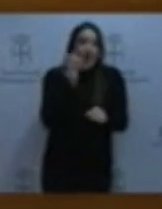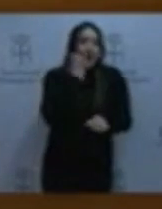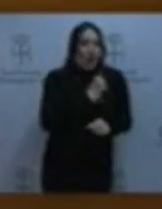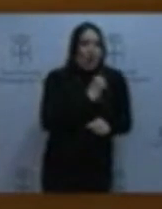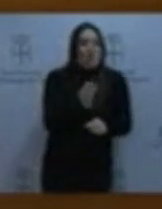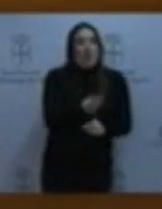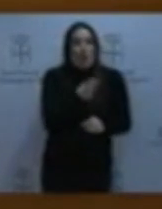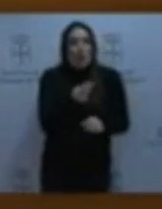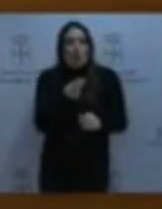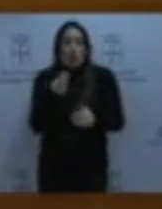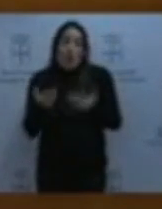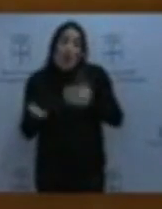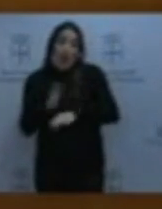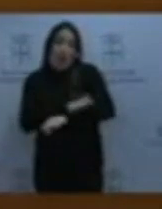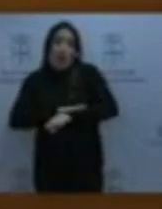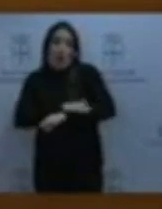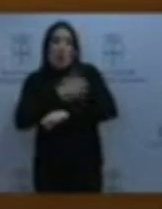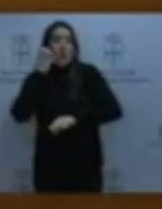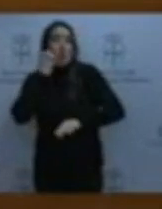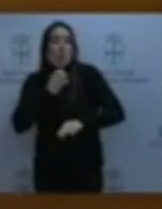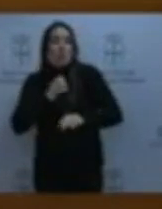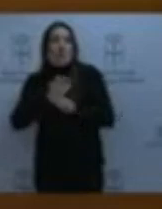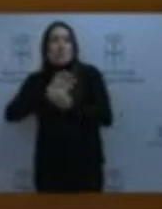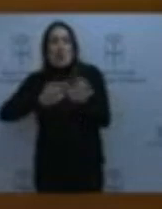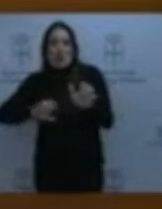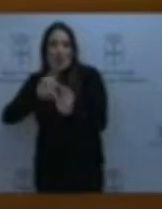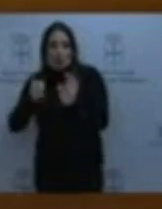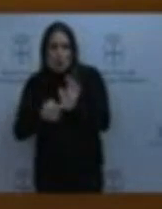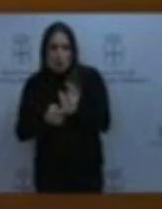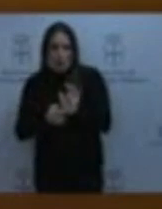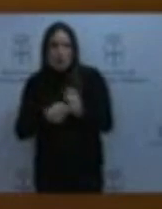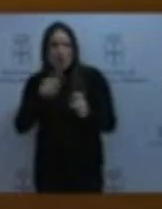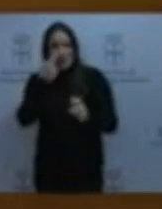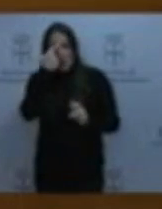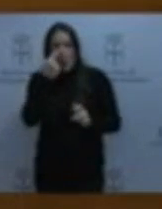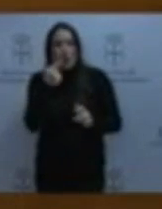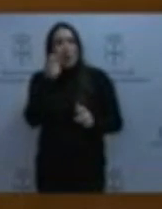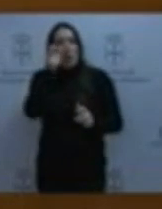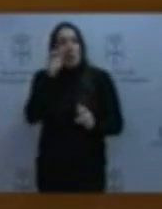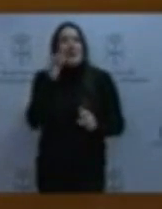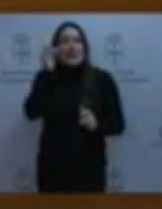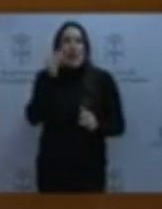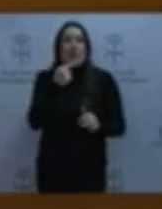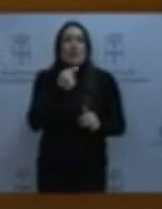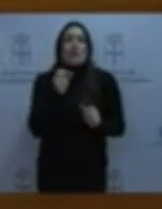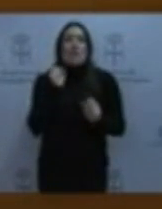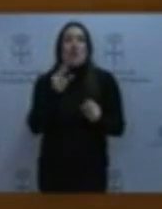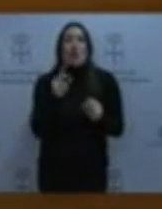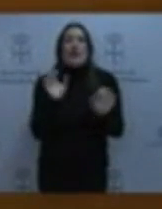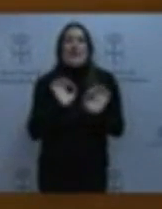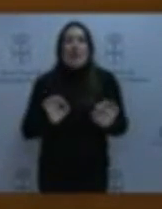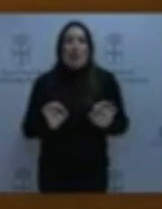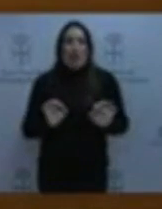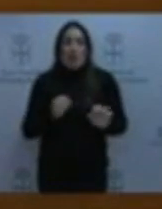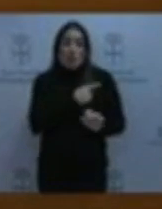menor toda la cadena de casos que usted ha puesto sobre la mesa. Me recuerda a aquel pueblo chileno de Peor es Nada. Peor es Nada se llama así porque a una